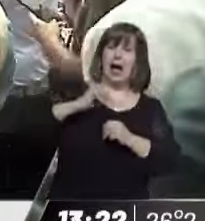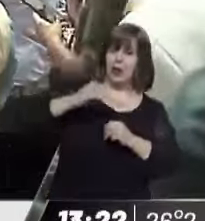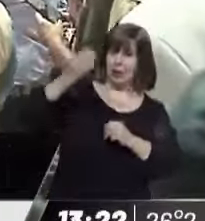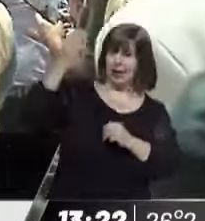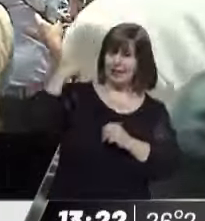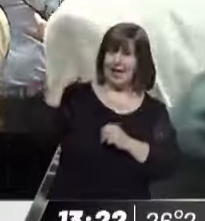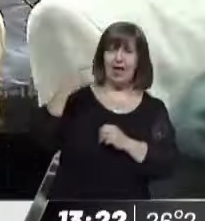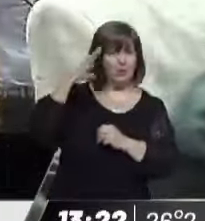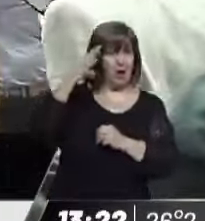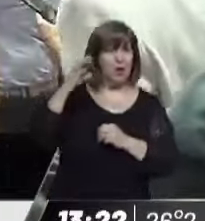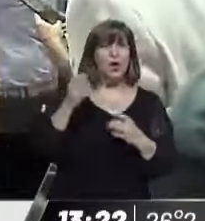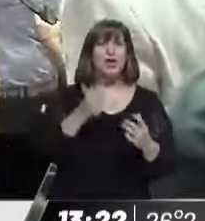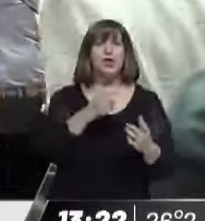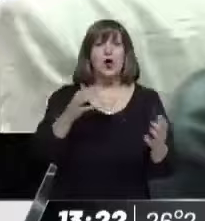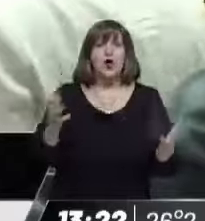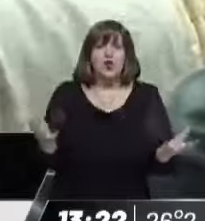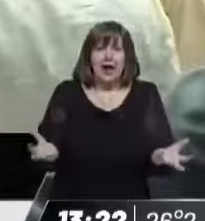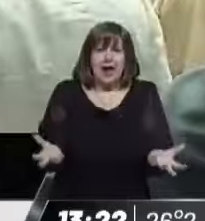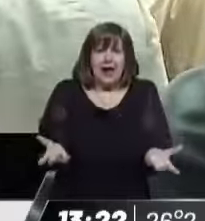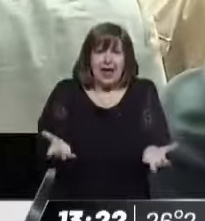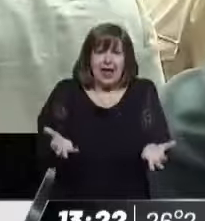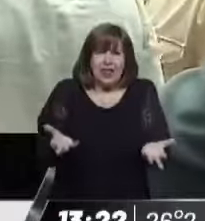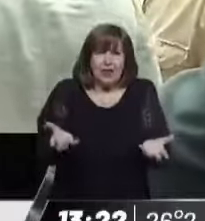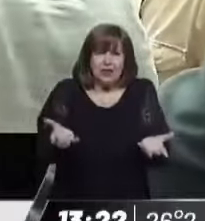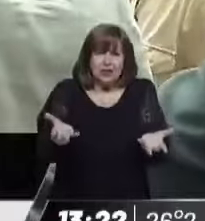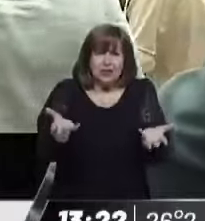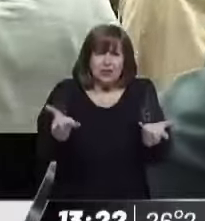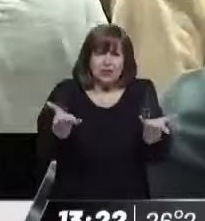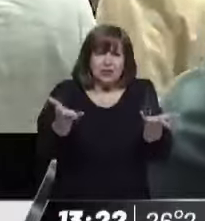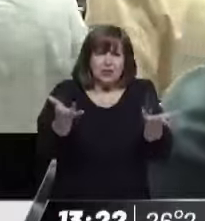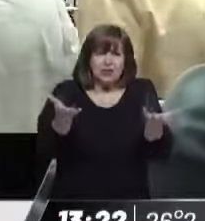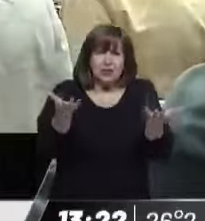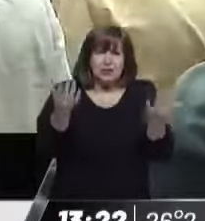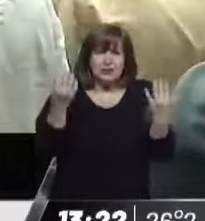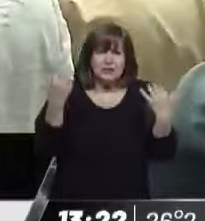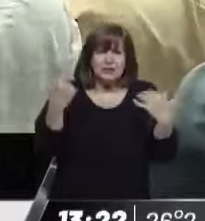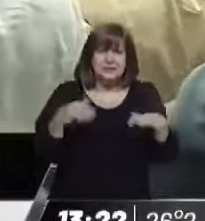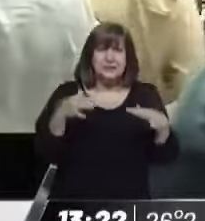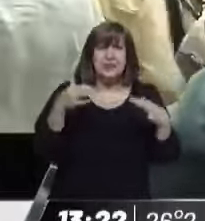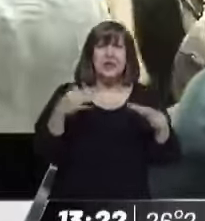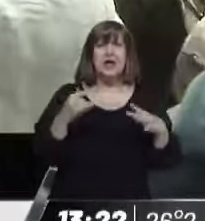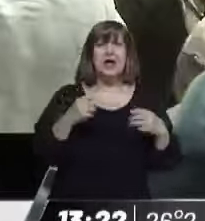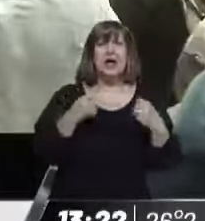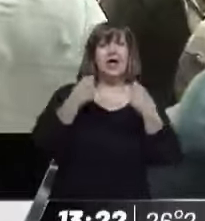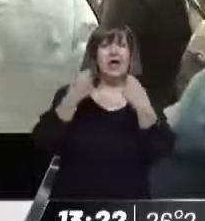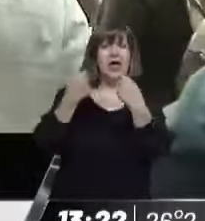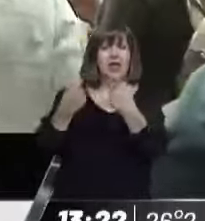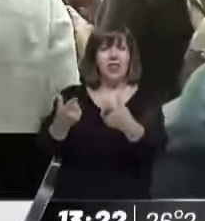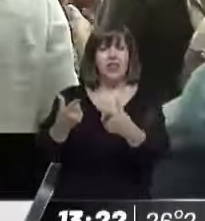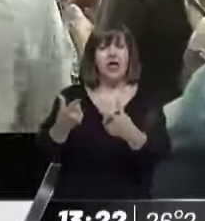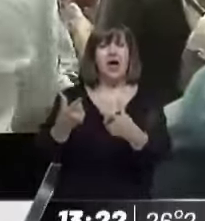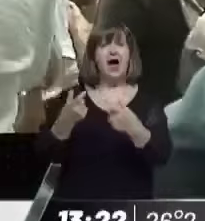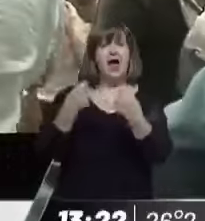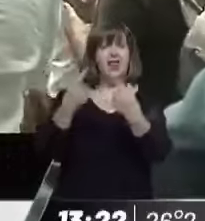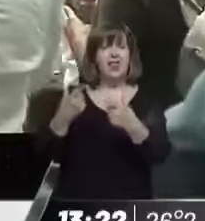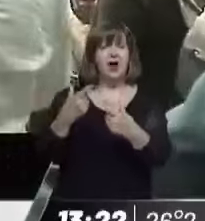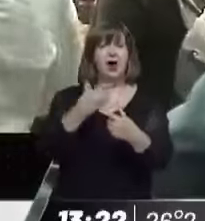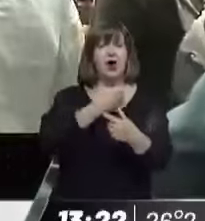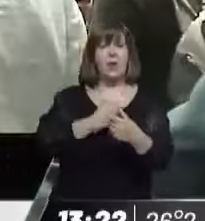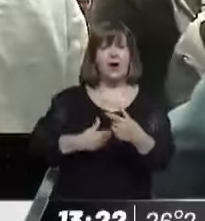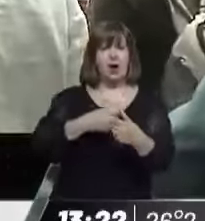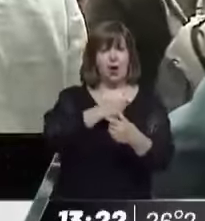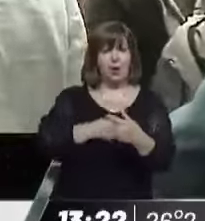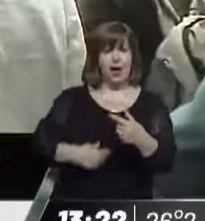helada, vino el gobierno nacional con una batería de cosas, hasta de subsidio a la luz para los que tienen pozo. Y